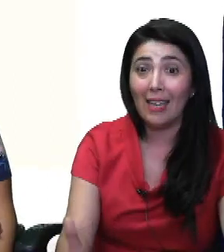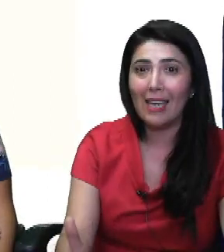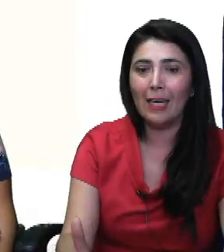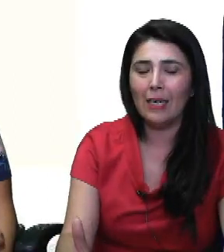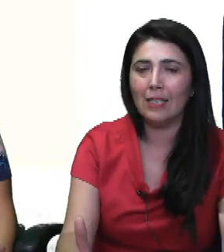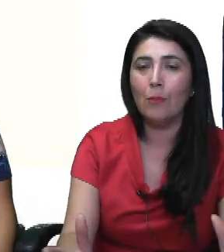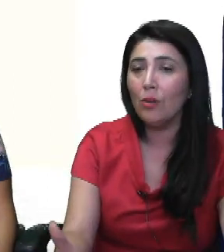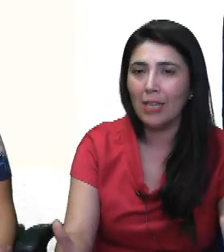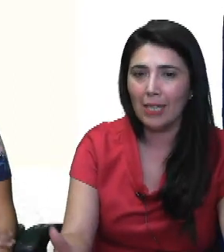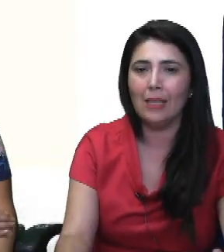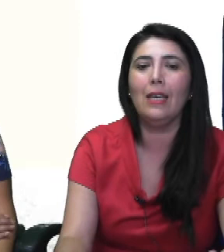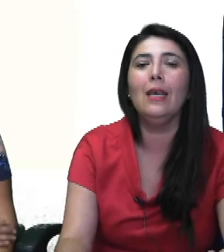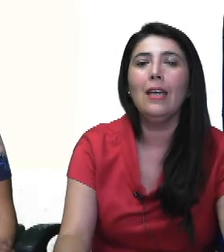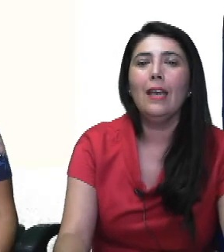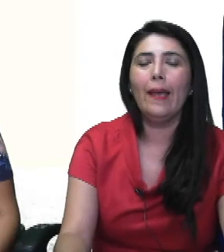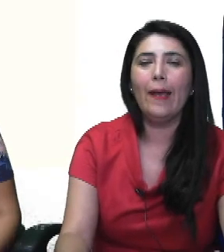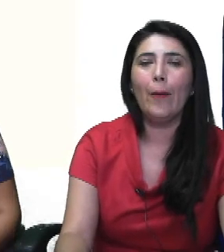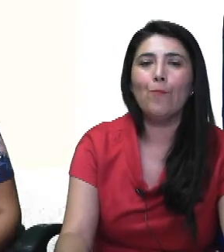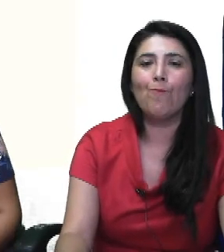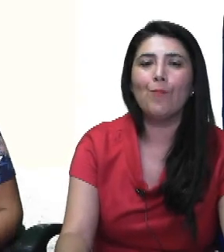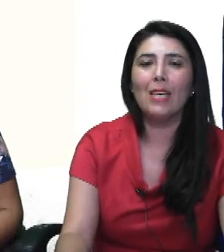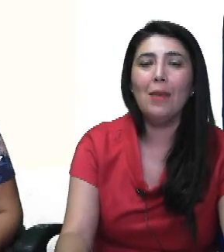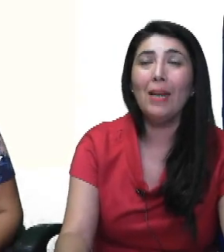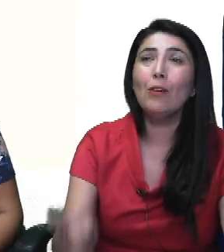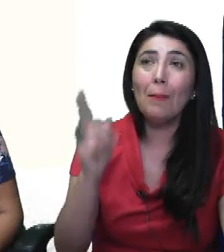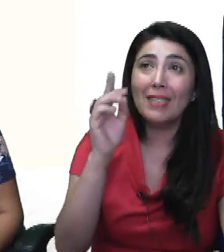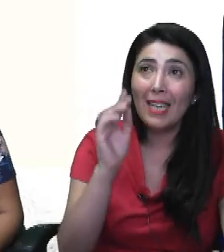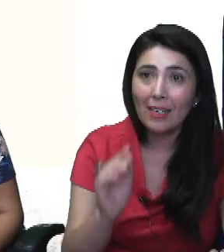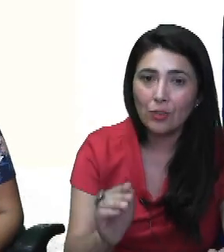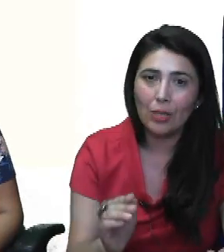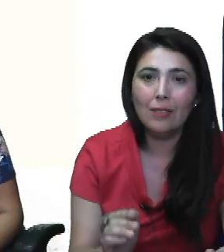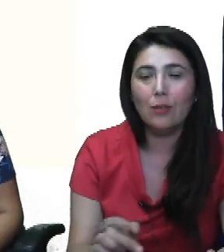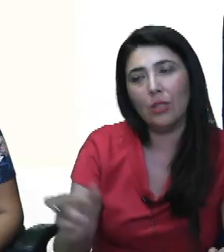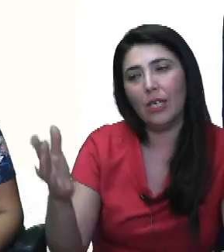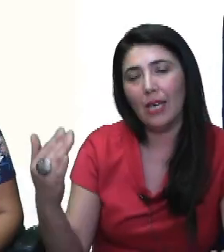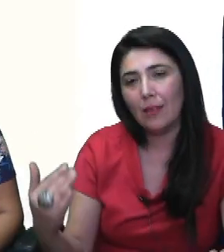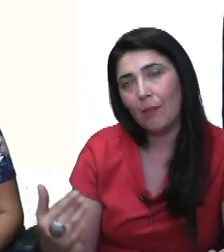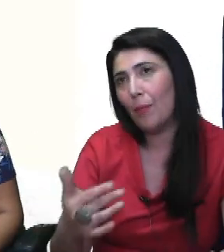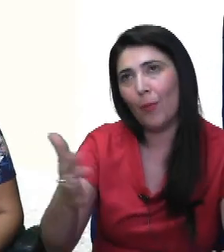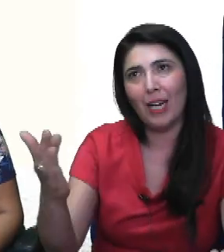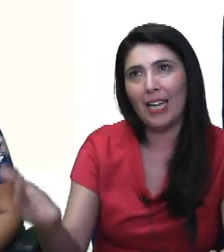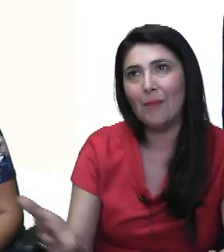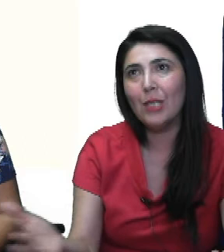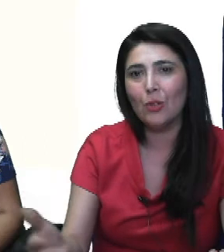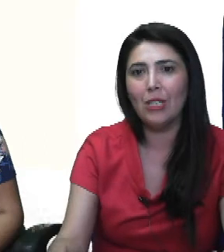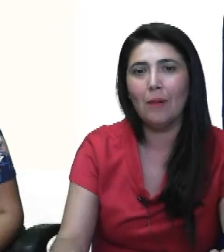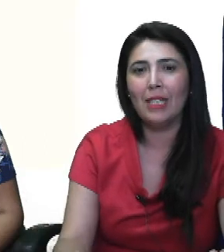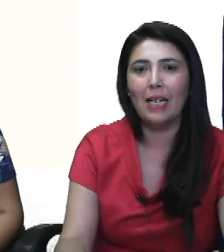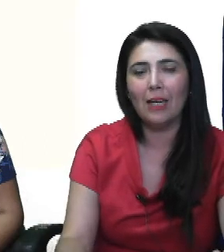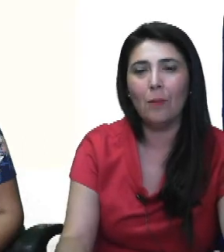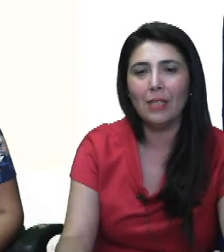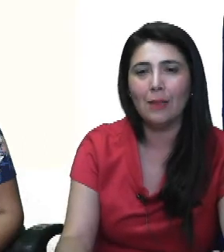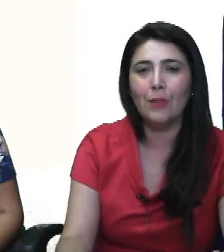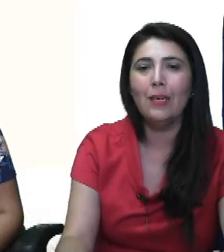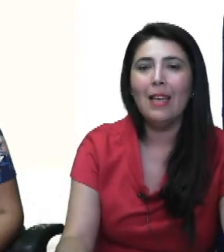esta guía, que está muy vigente, y planteé una matriz de acciones, que ustedes ya, por probable que hayan visto en el material